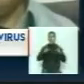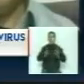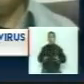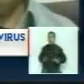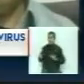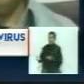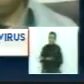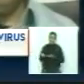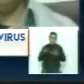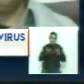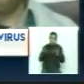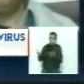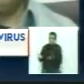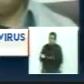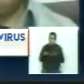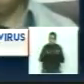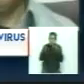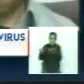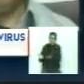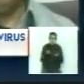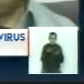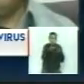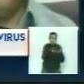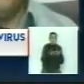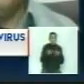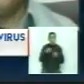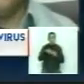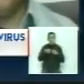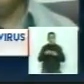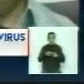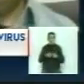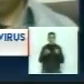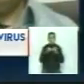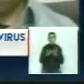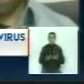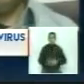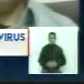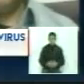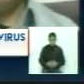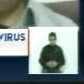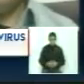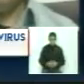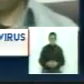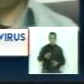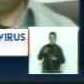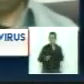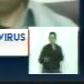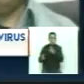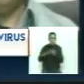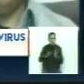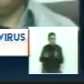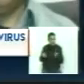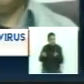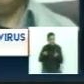ha aumentado. Y entonces esos son los problemas que estamos viviendo. Y lo ideal sería evitar que esta gente muera, teniendo en